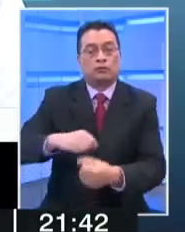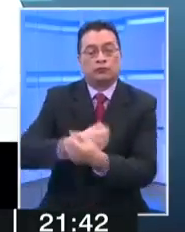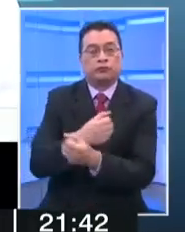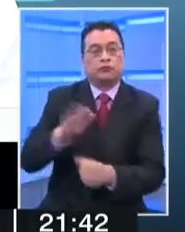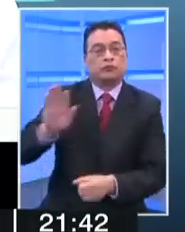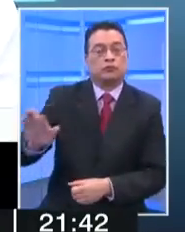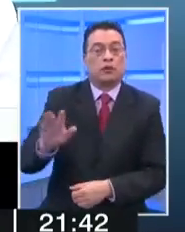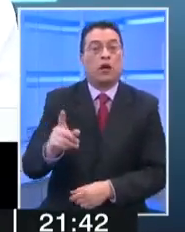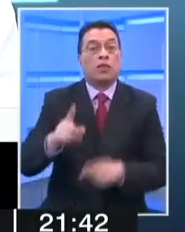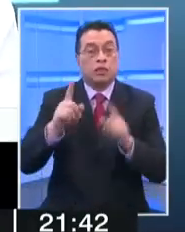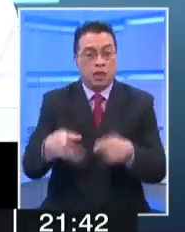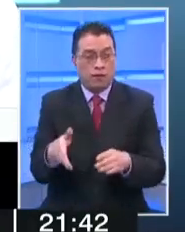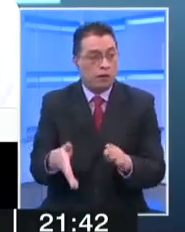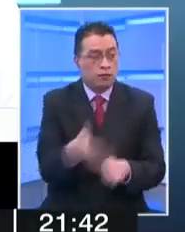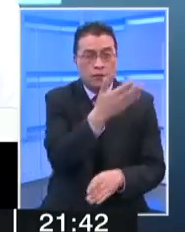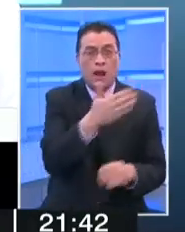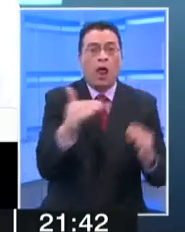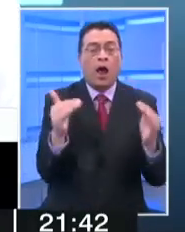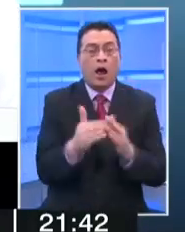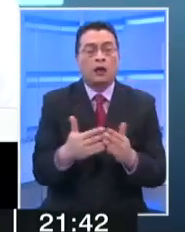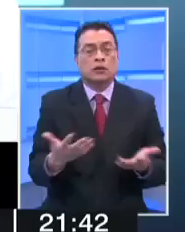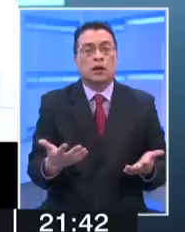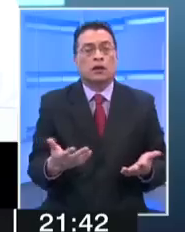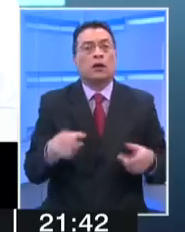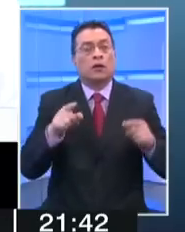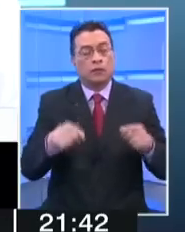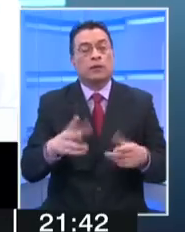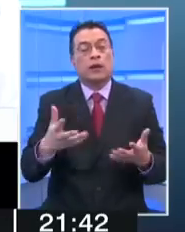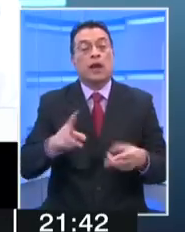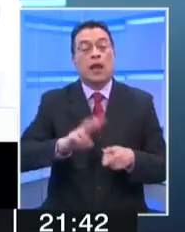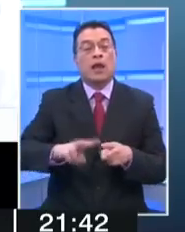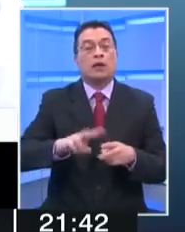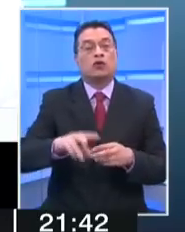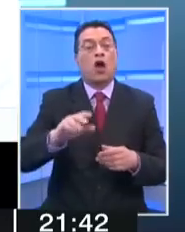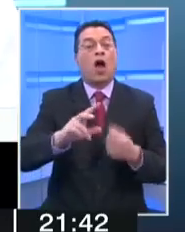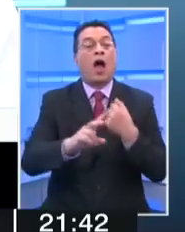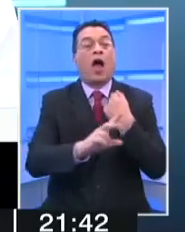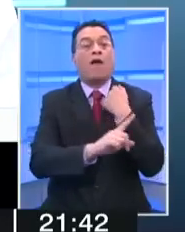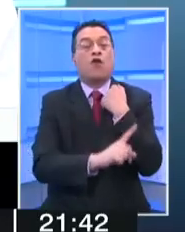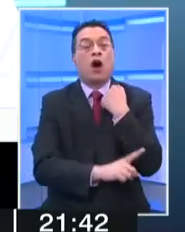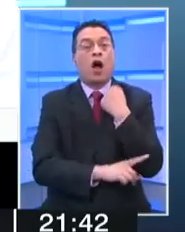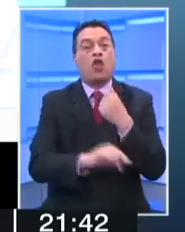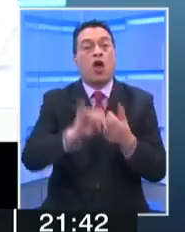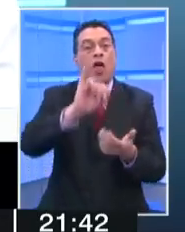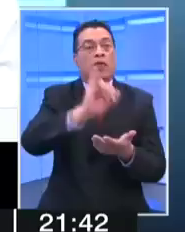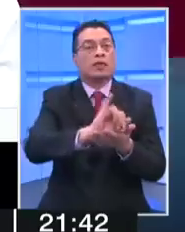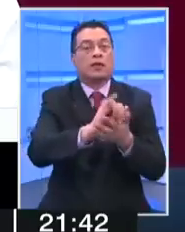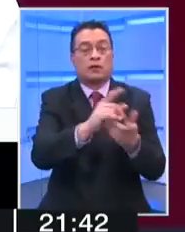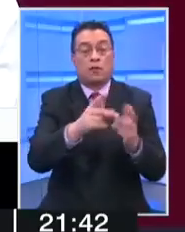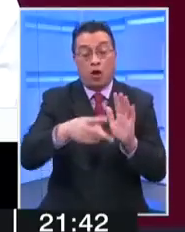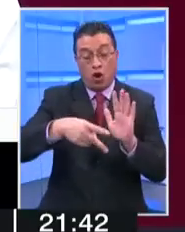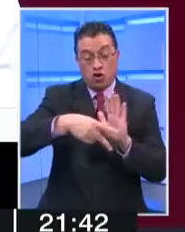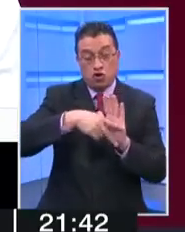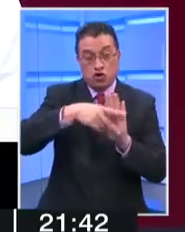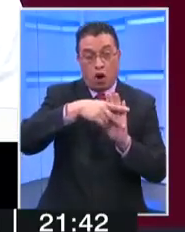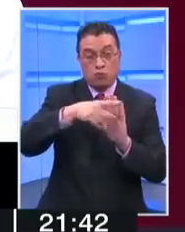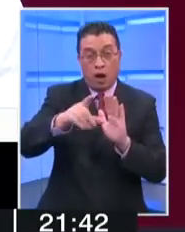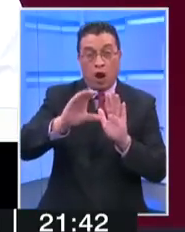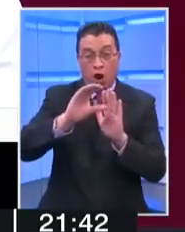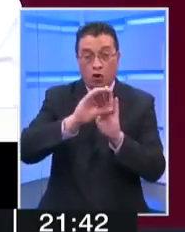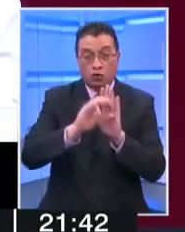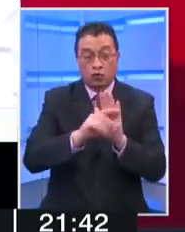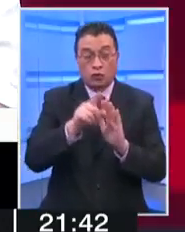mai cuando ella debió haers ido para la casa lo que hizo el el abogado de la intendencia fue decir mire la norma constitucional